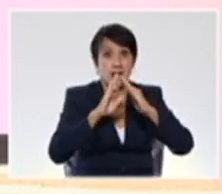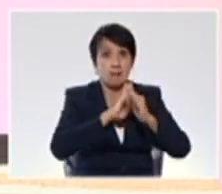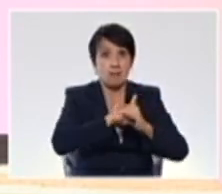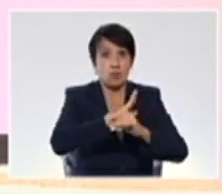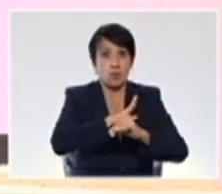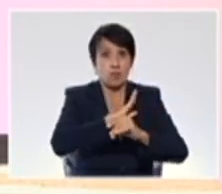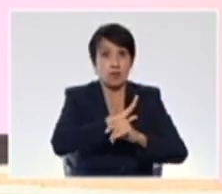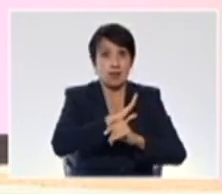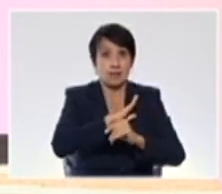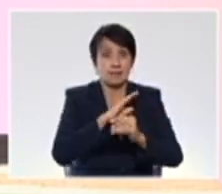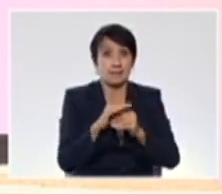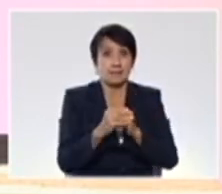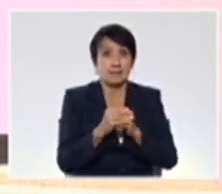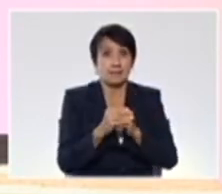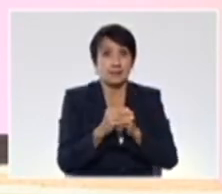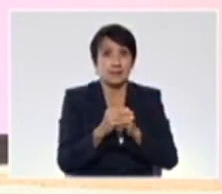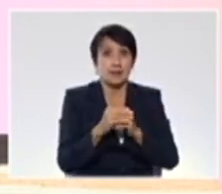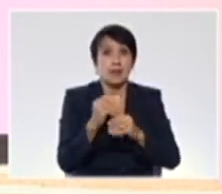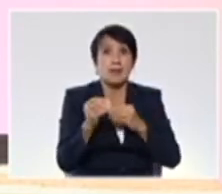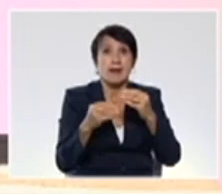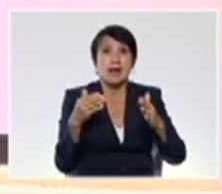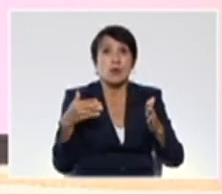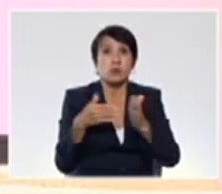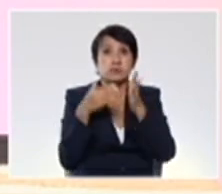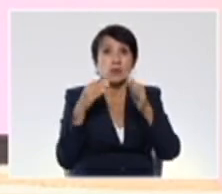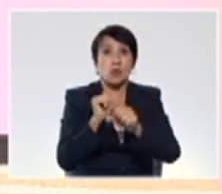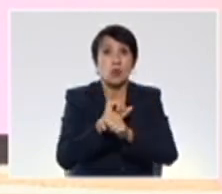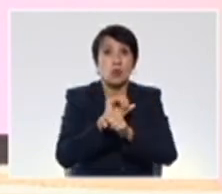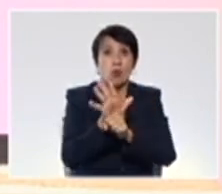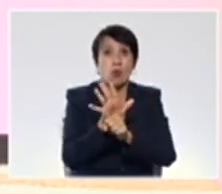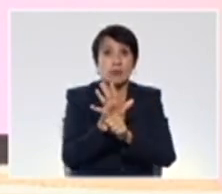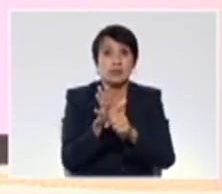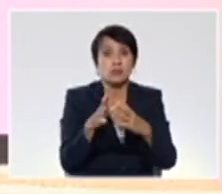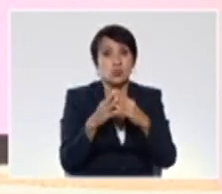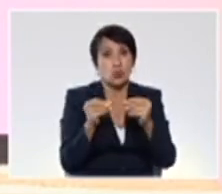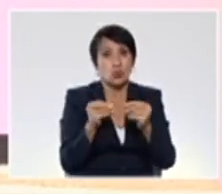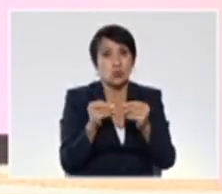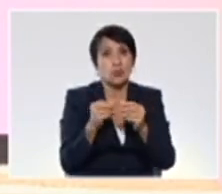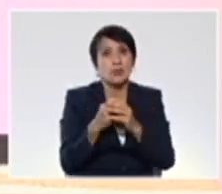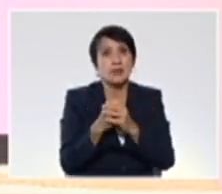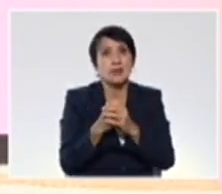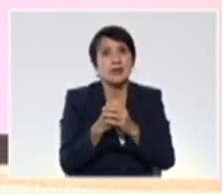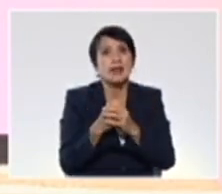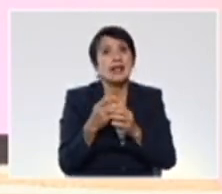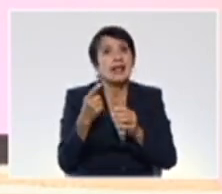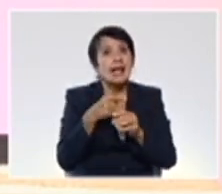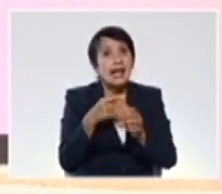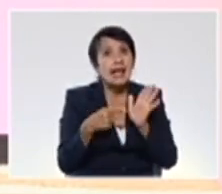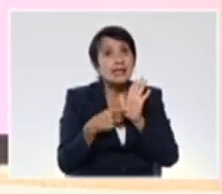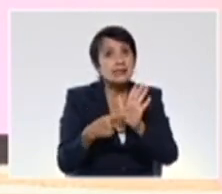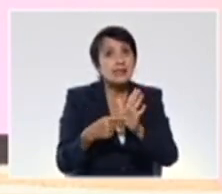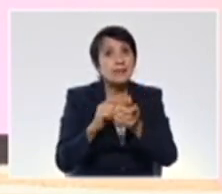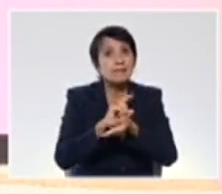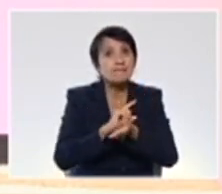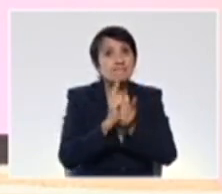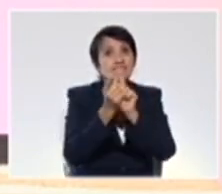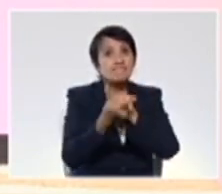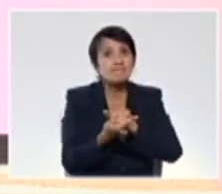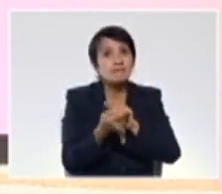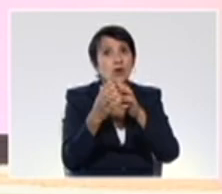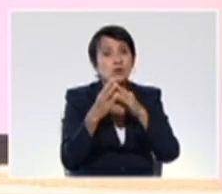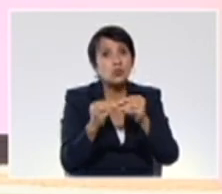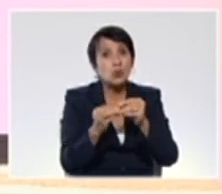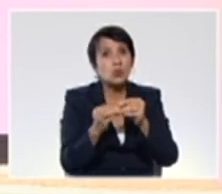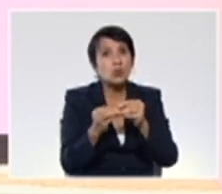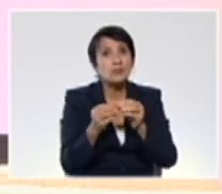para poder combatir lo que es el COVID. Eso sí, esto no va a sustituir lo